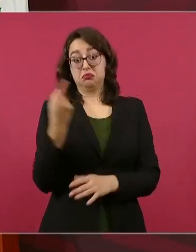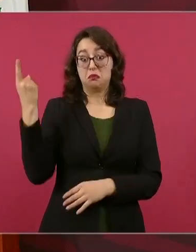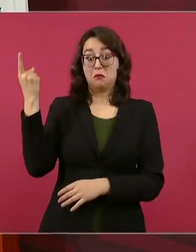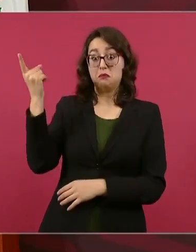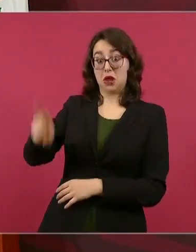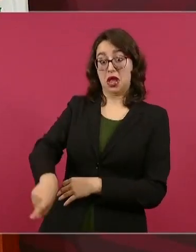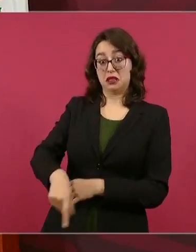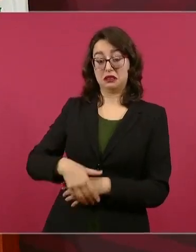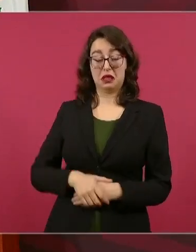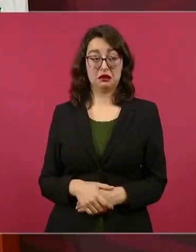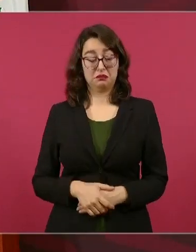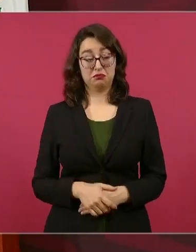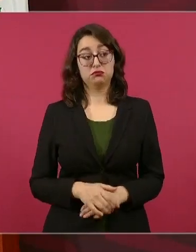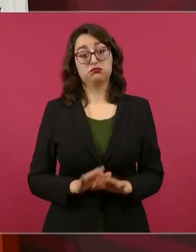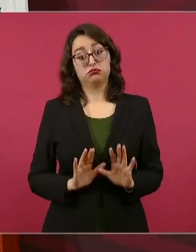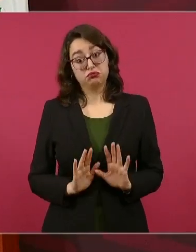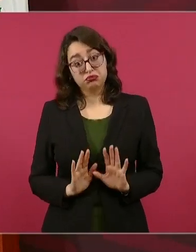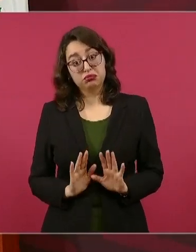Uno,